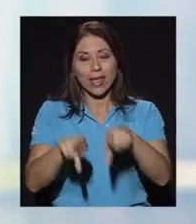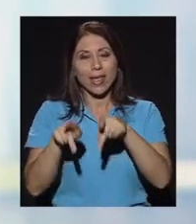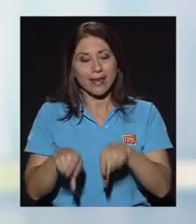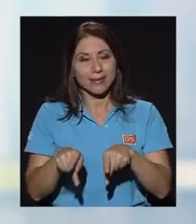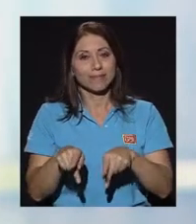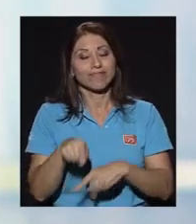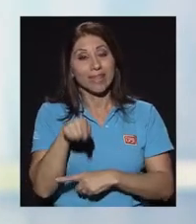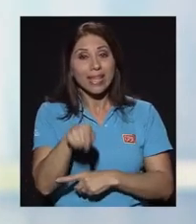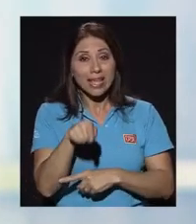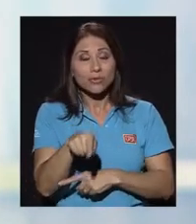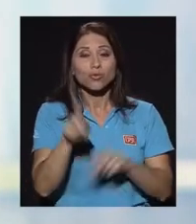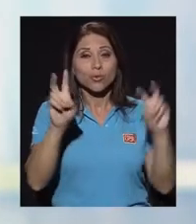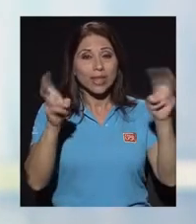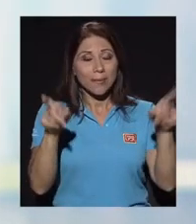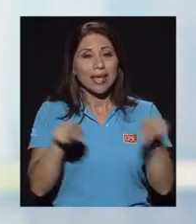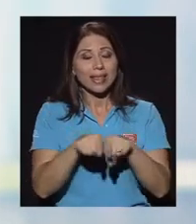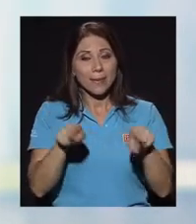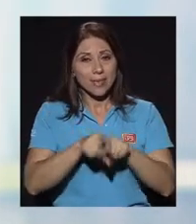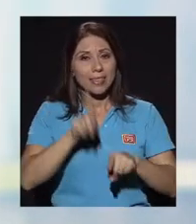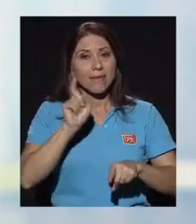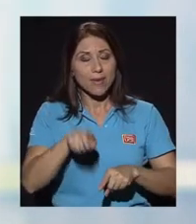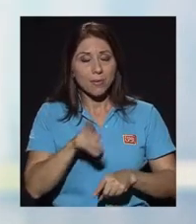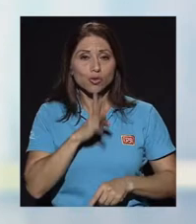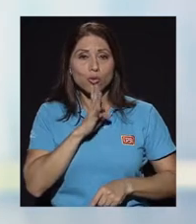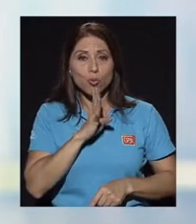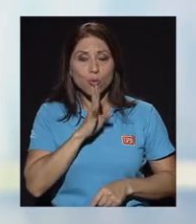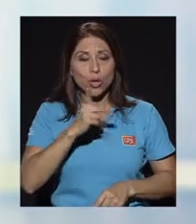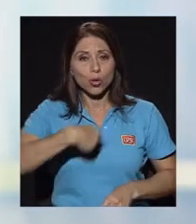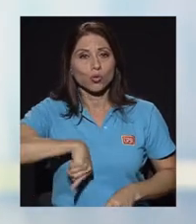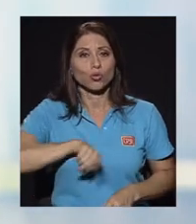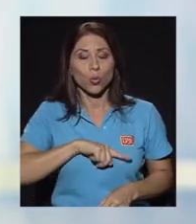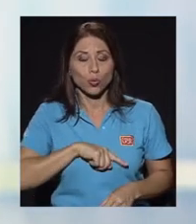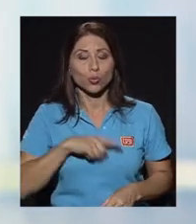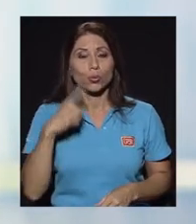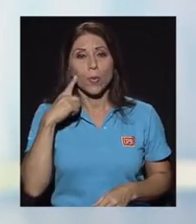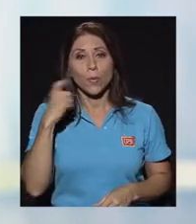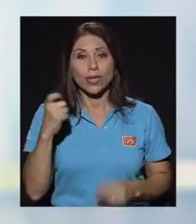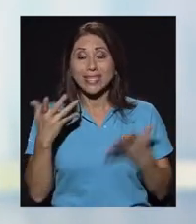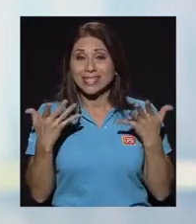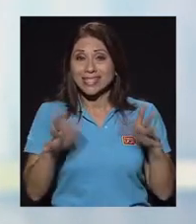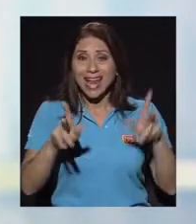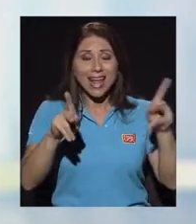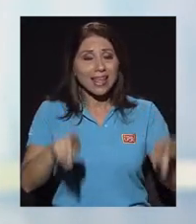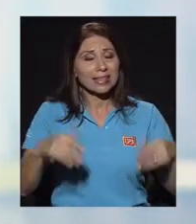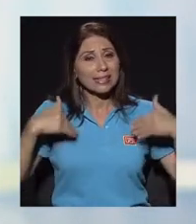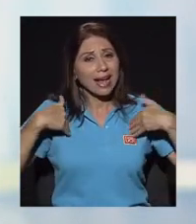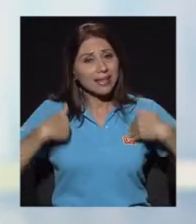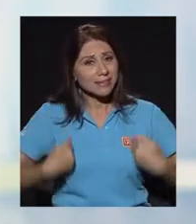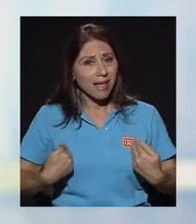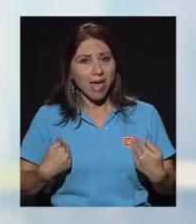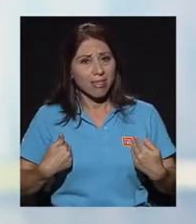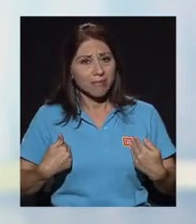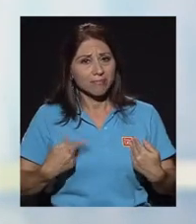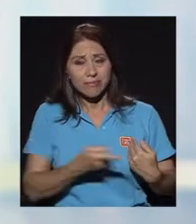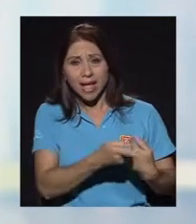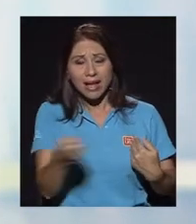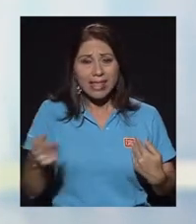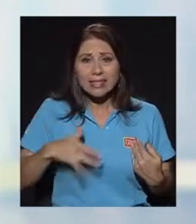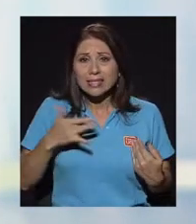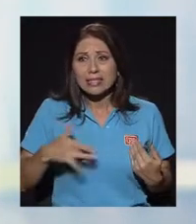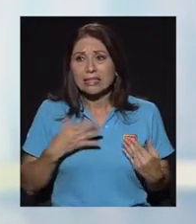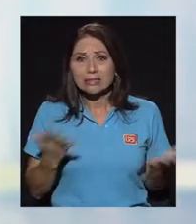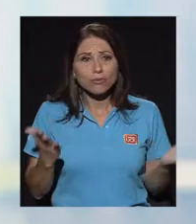un punto que también tenemos que tocar nosotros, porque ya la gente está cansada en el pueblo